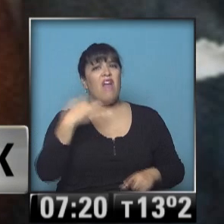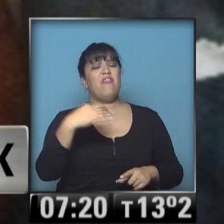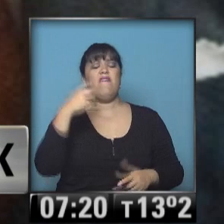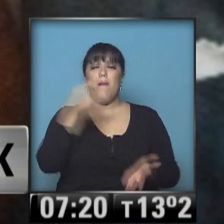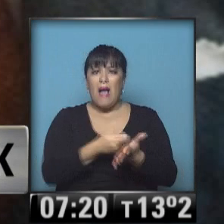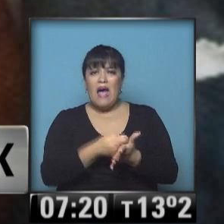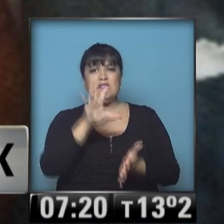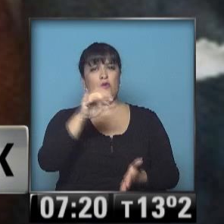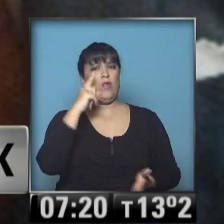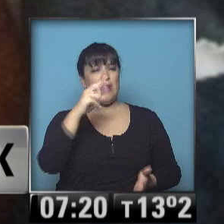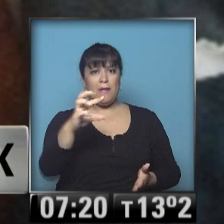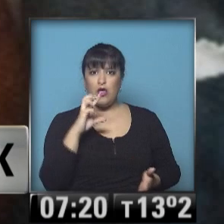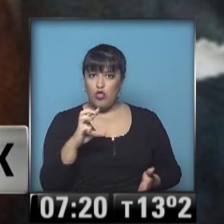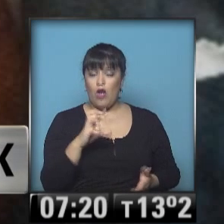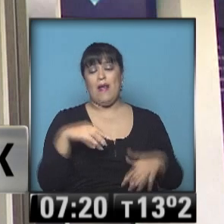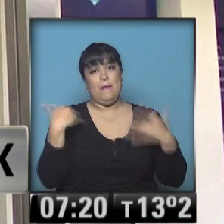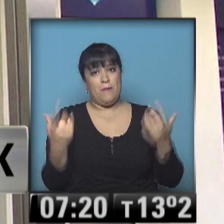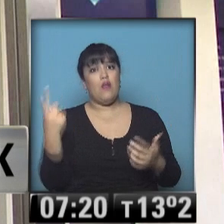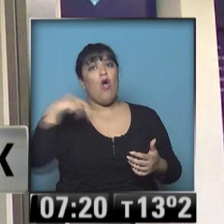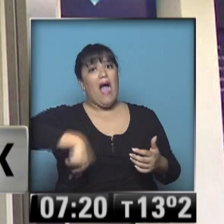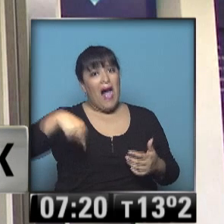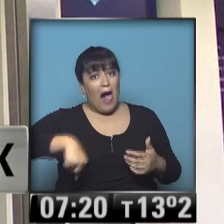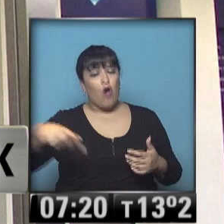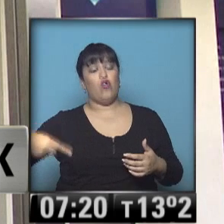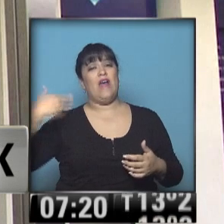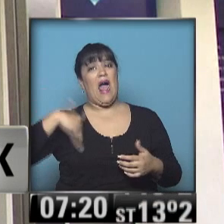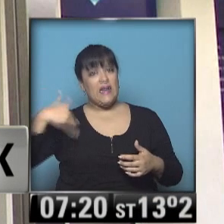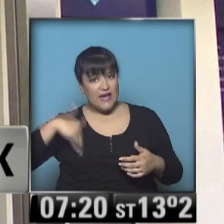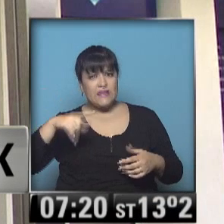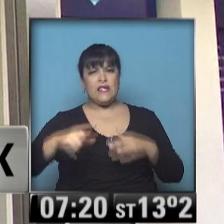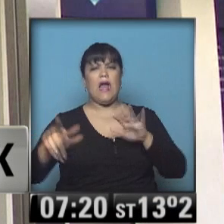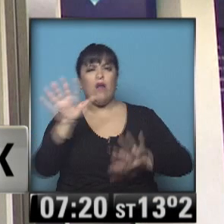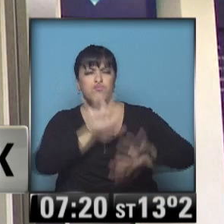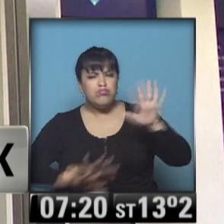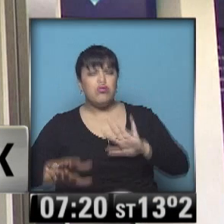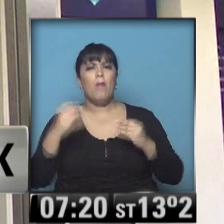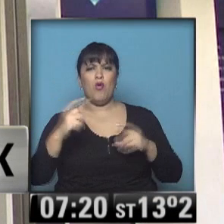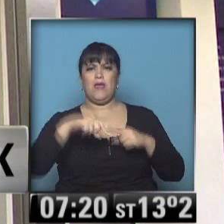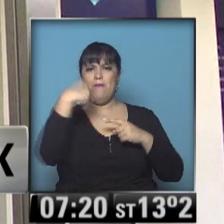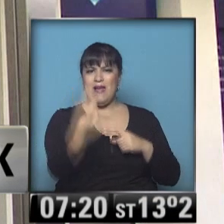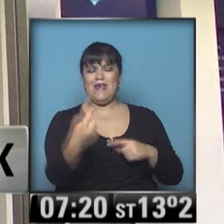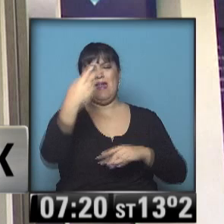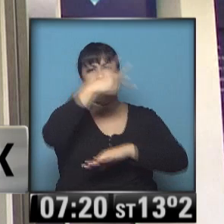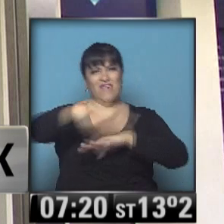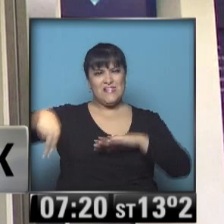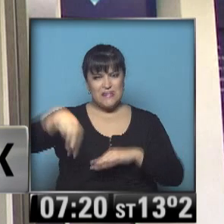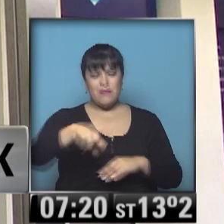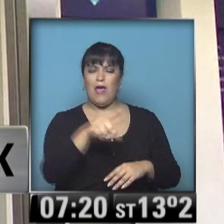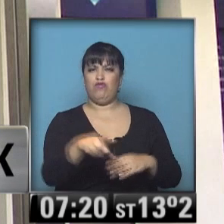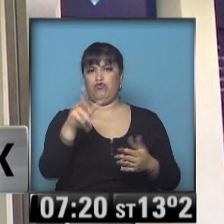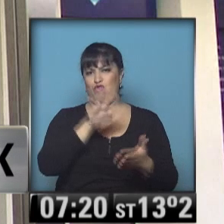argentino está preparando todo el proceso para que mañana ya esté depositado el dinero en las cuentas de naci fide comiso para cumplir con el nuevo